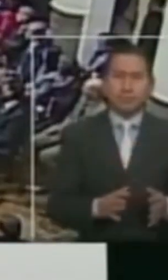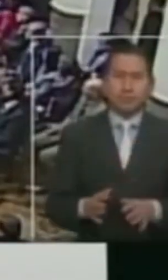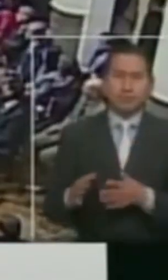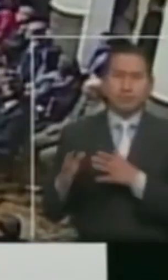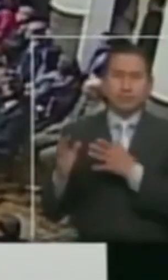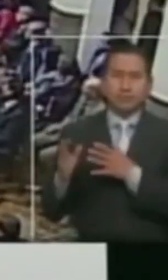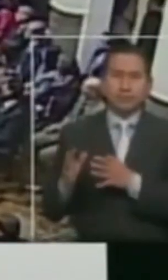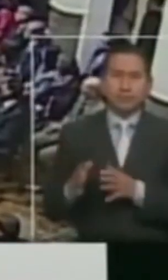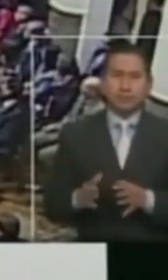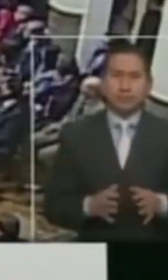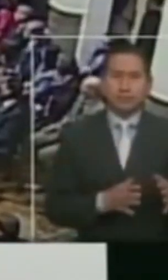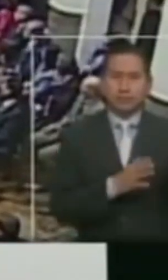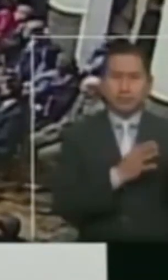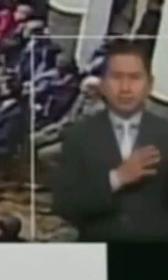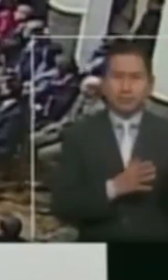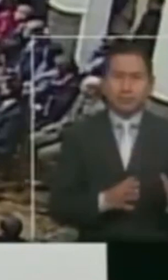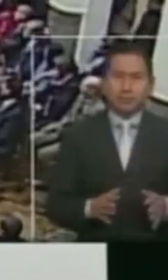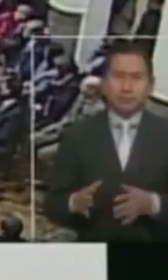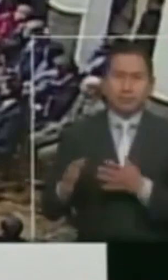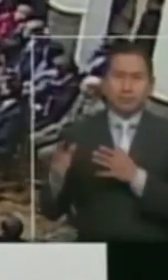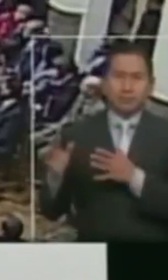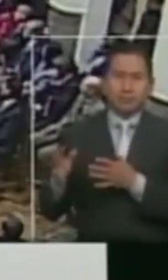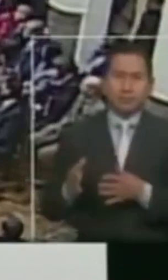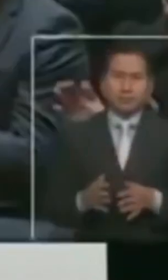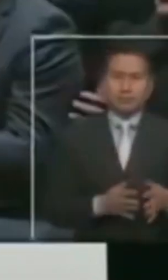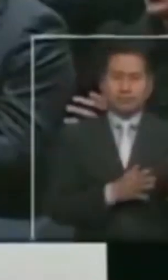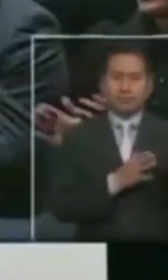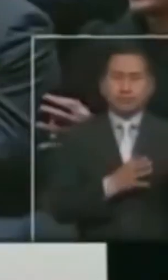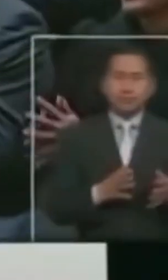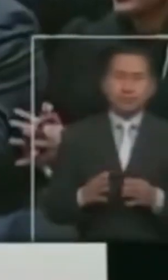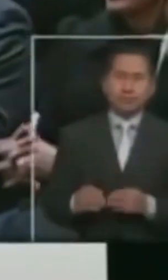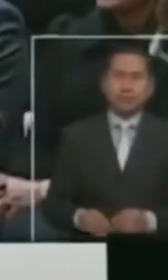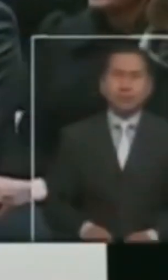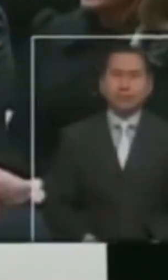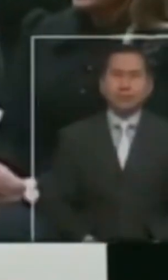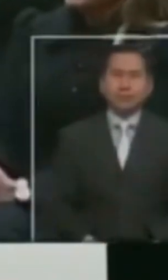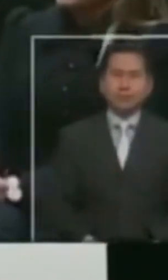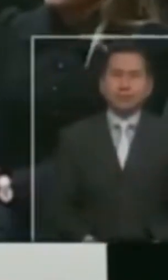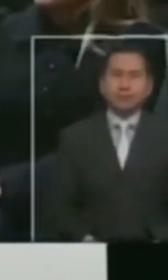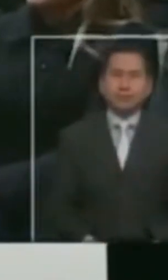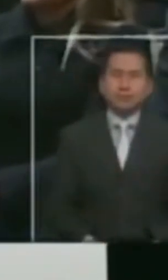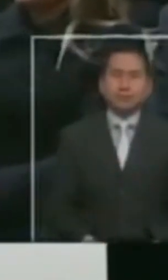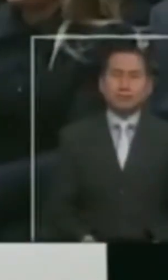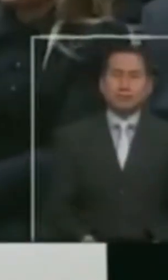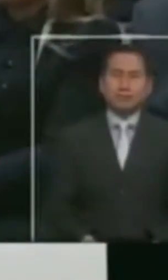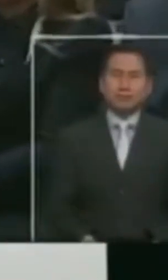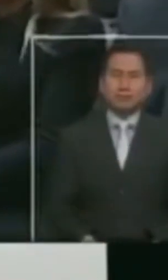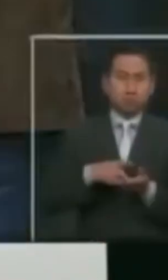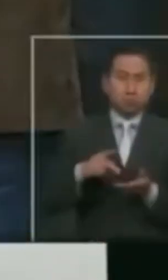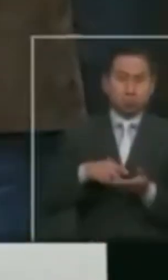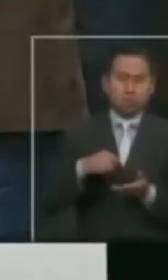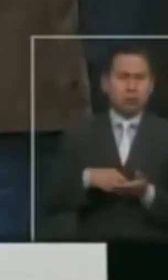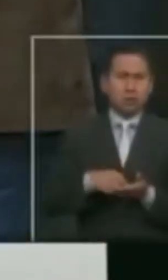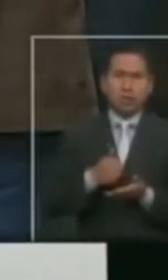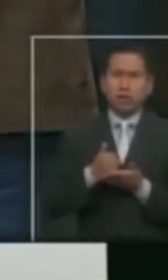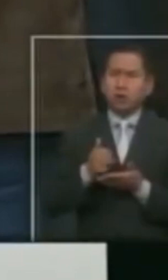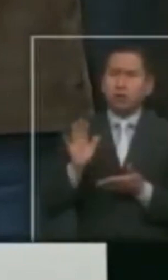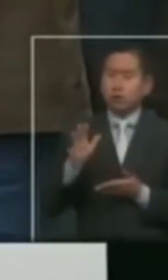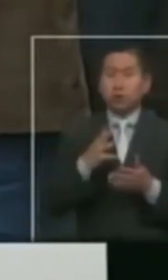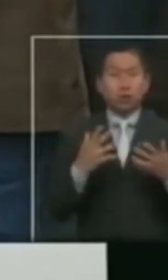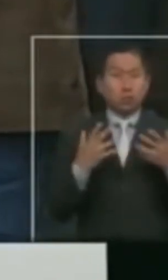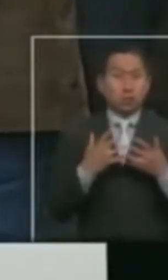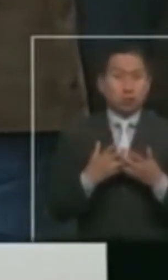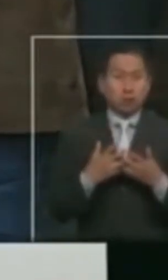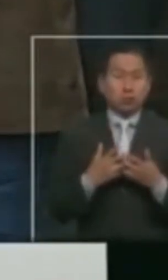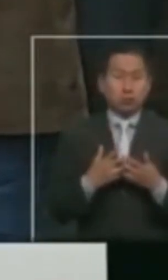No porque vaya o no vaya a ganar, sino porque ahora está cumpliendo un compromiso de asumir el liderazgo del país y reflejar el sentimiento del